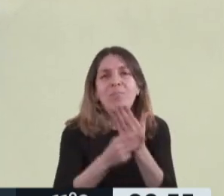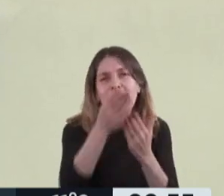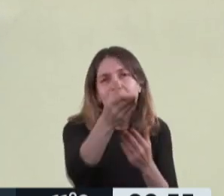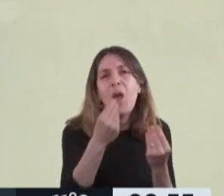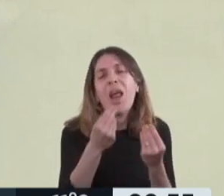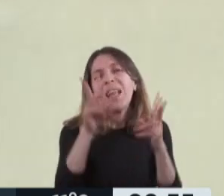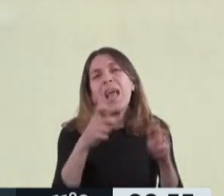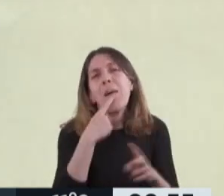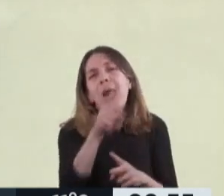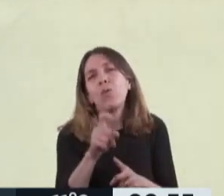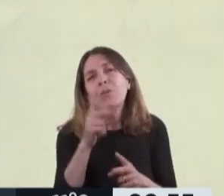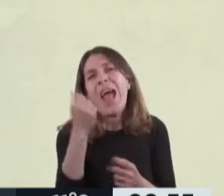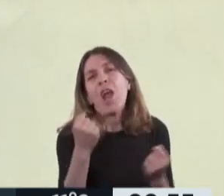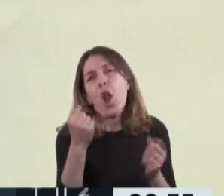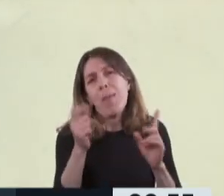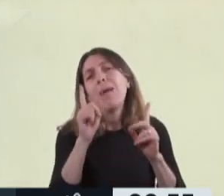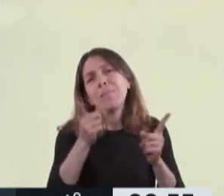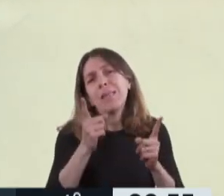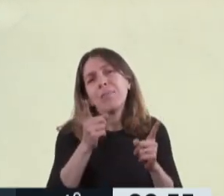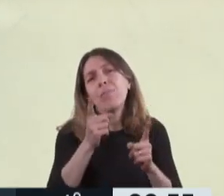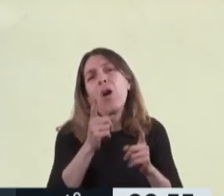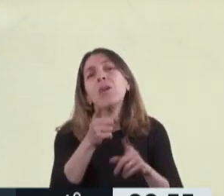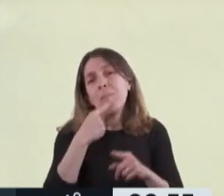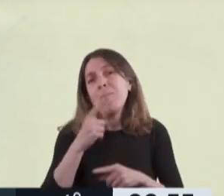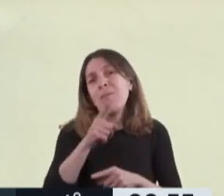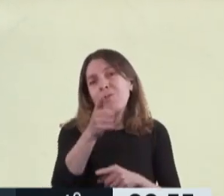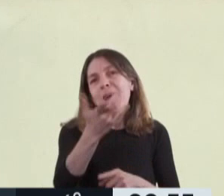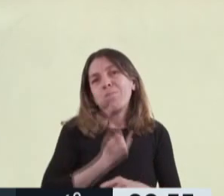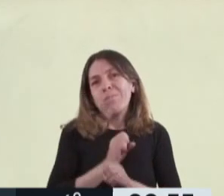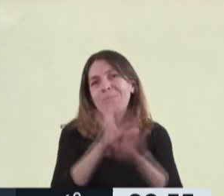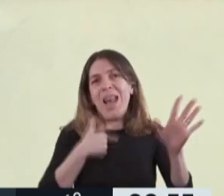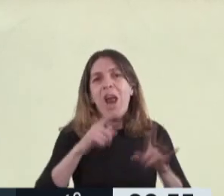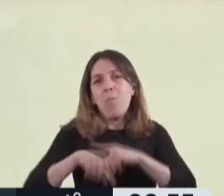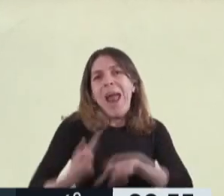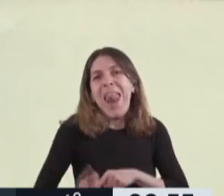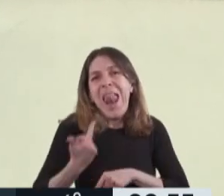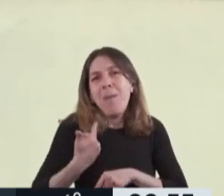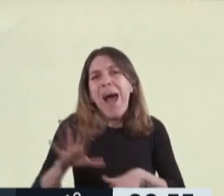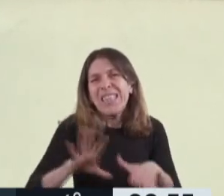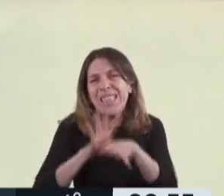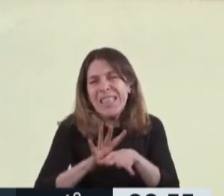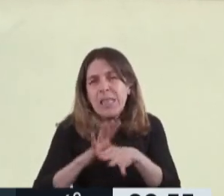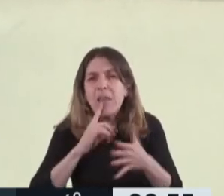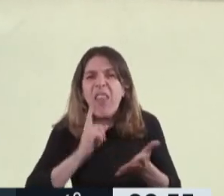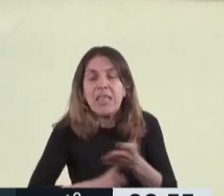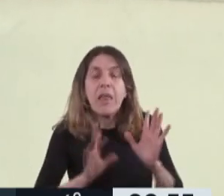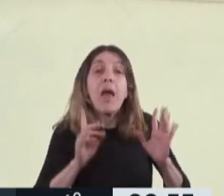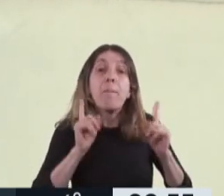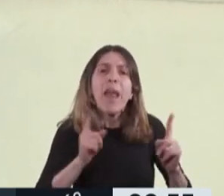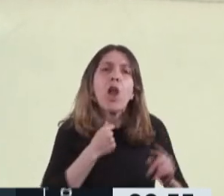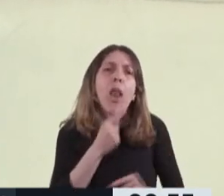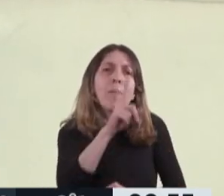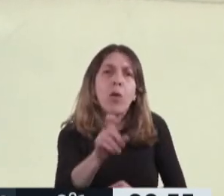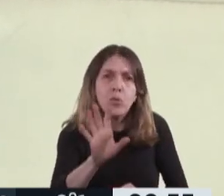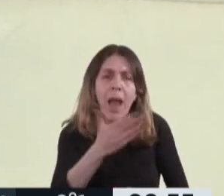tema económico aclarando igual lo que usted planteó que mañana seguramente habrá precisiones o aunque otro dato más le quiero preguntar si